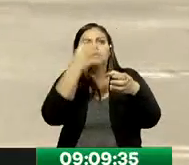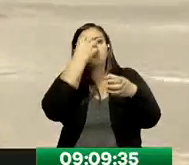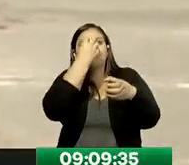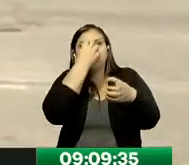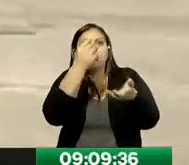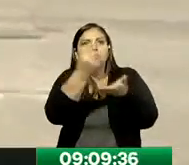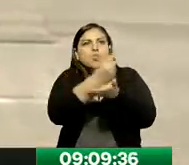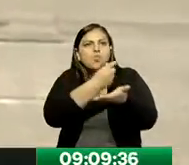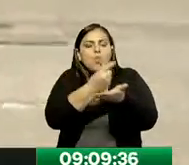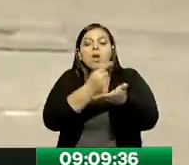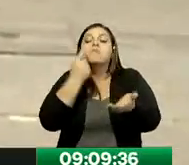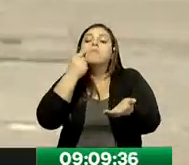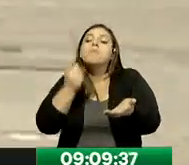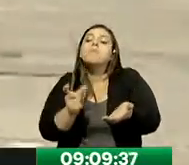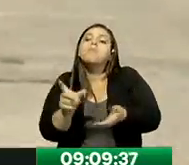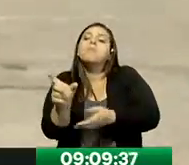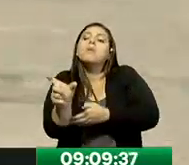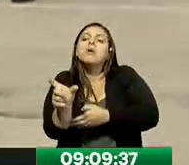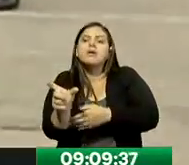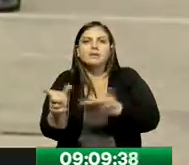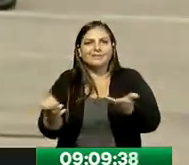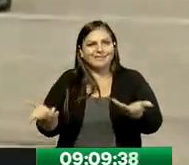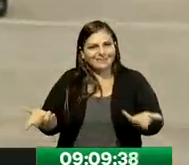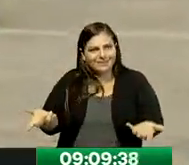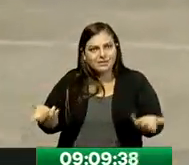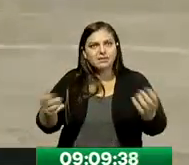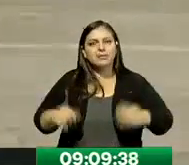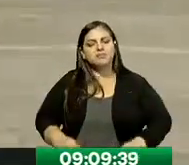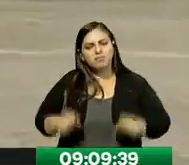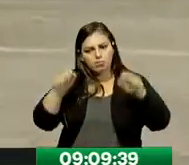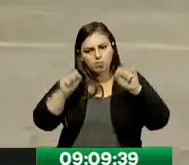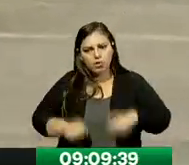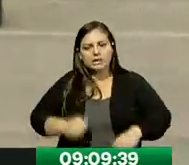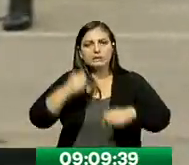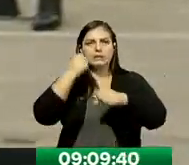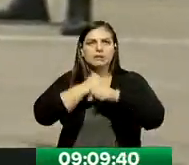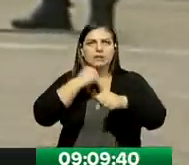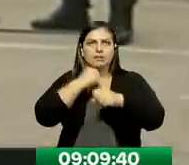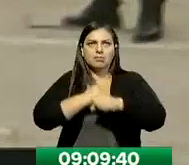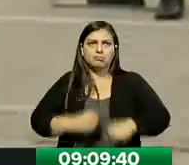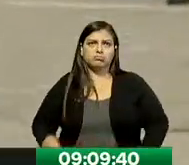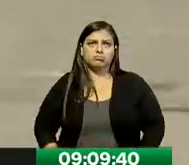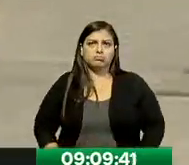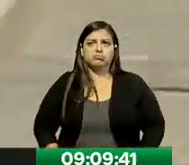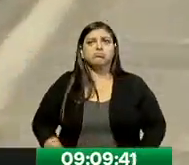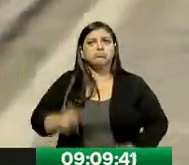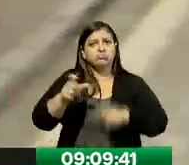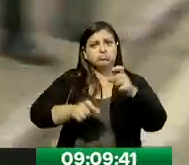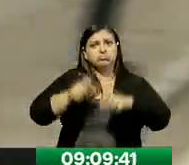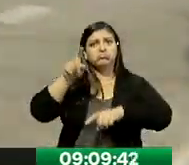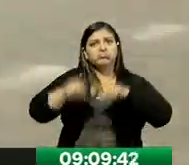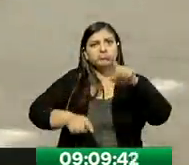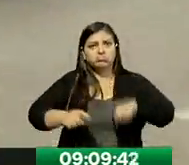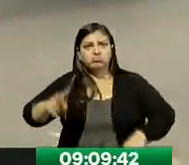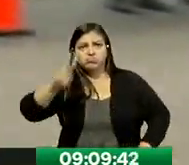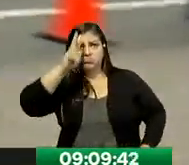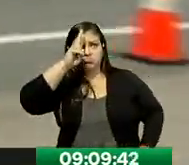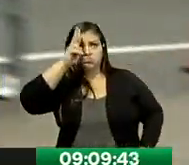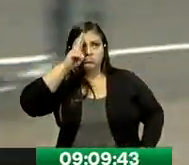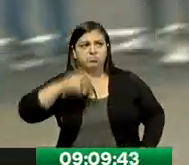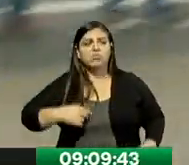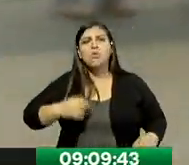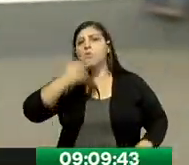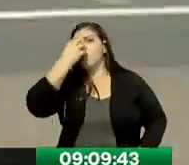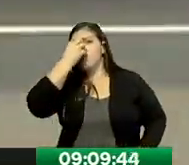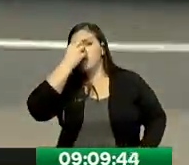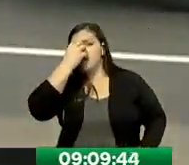la delincuencia de esta manera. Claro. Por acá también, ustedes nos decían que estos operativos permiten controlar al que realmente se está ganando la